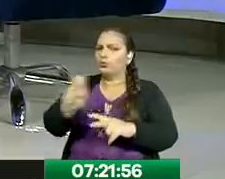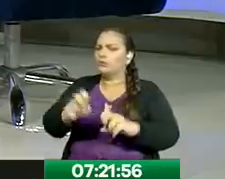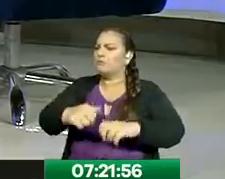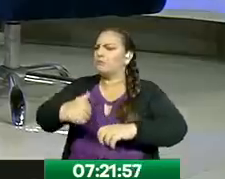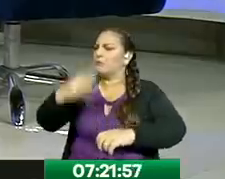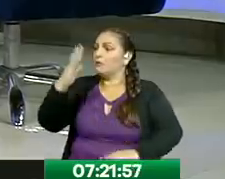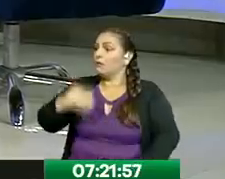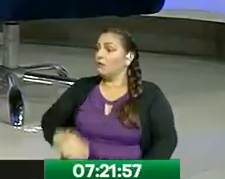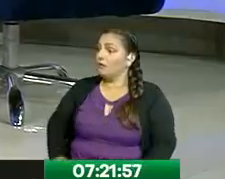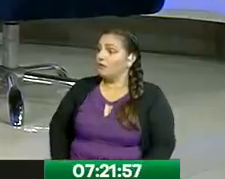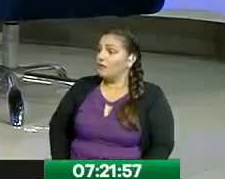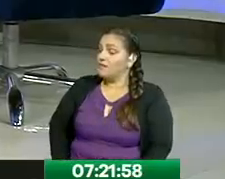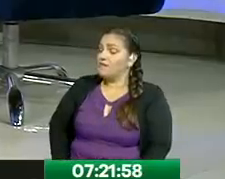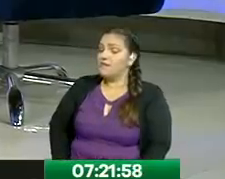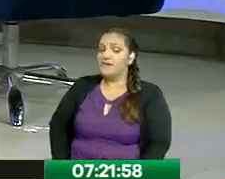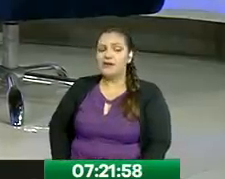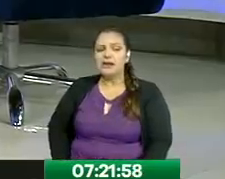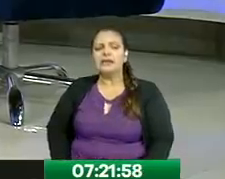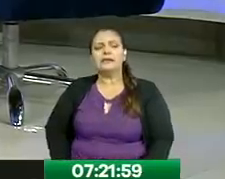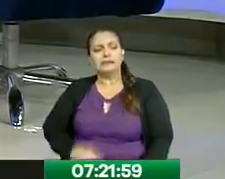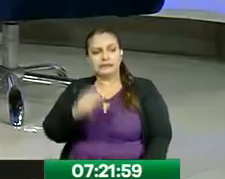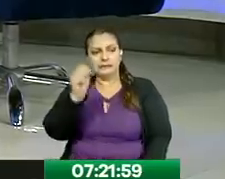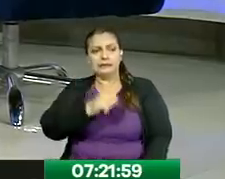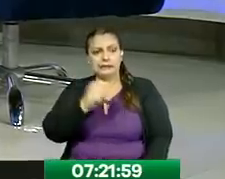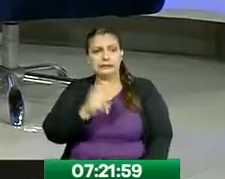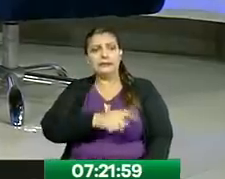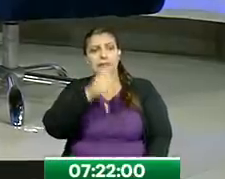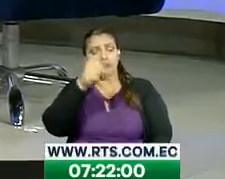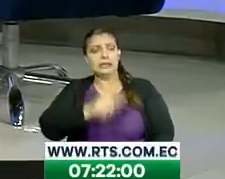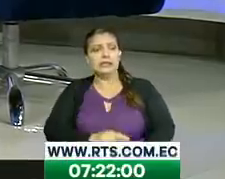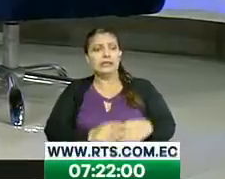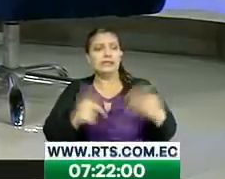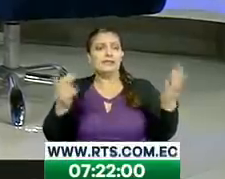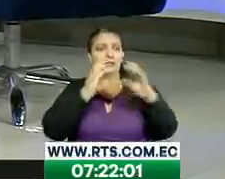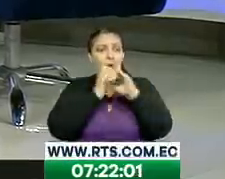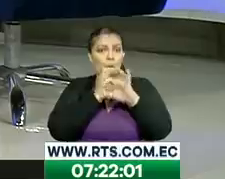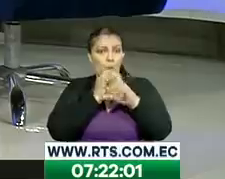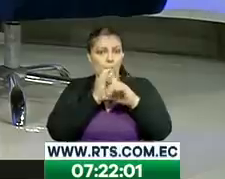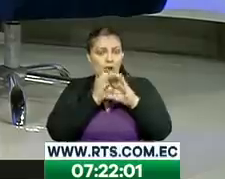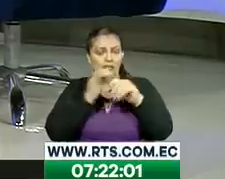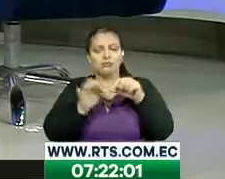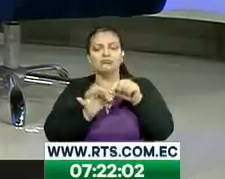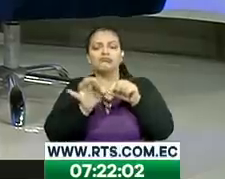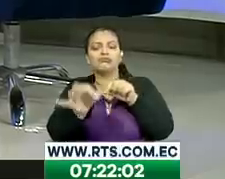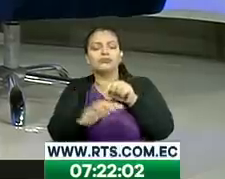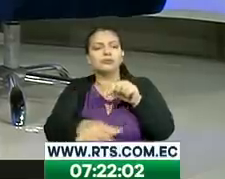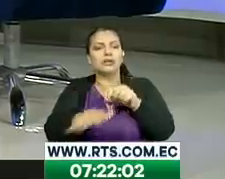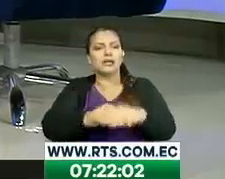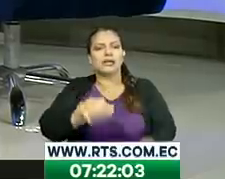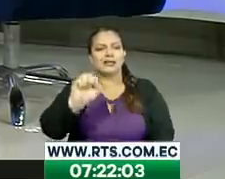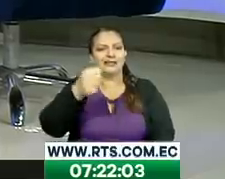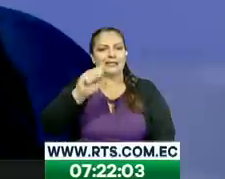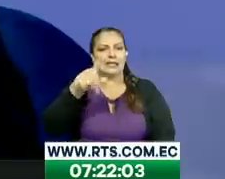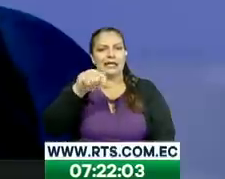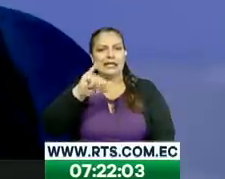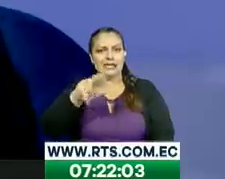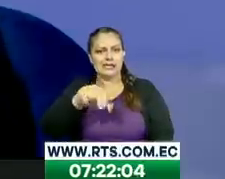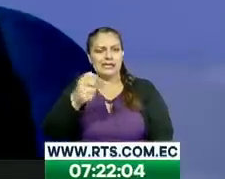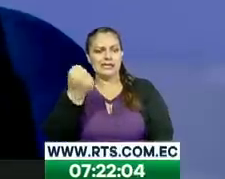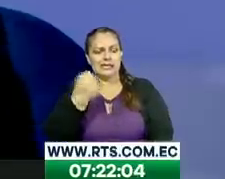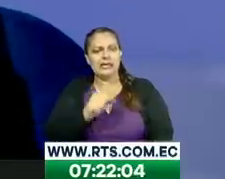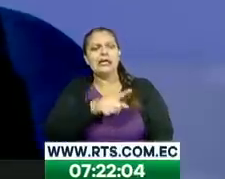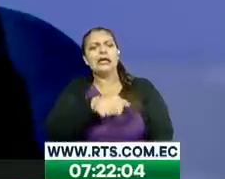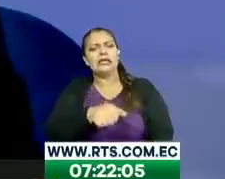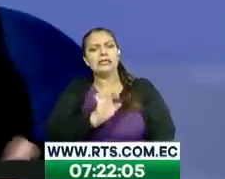correcto se exportan y además como centro de turismo comunitario como economía popular y solidaria salinerito en la que va a la vanguardia aquí en nuestro país